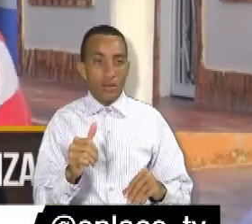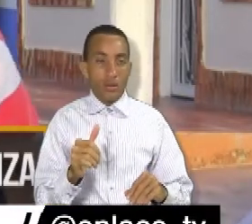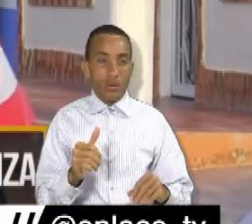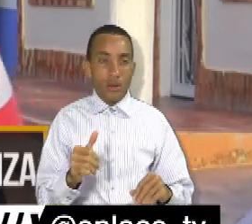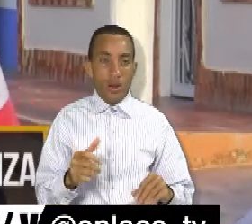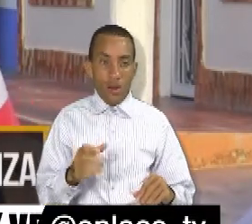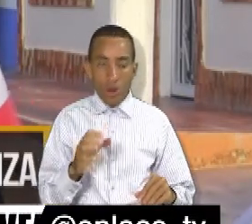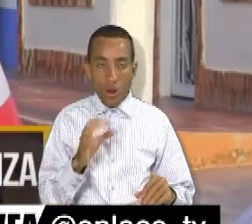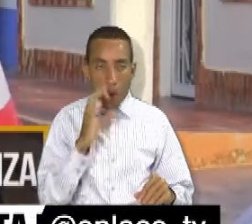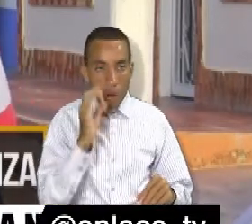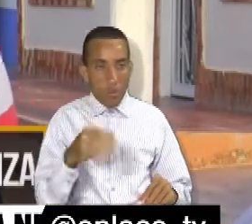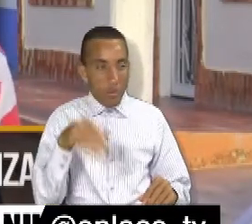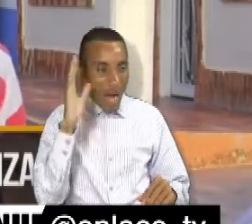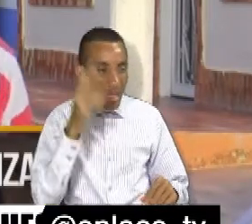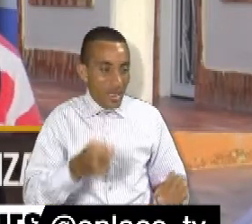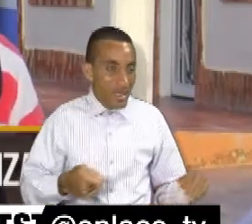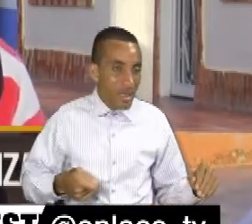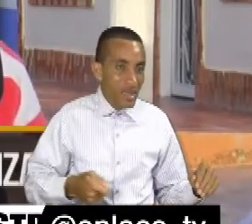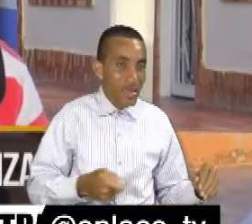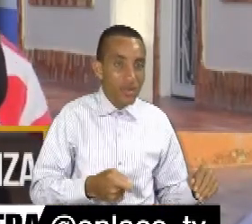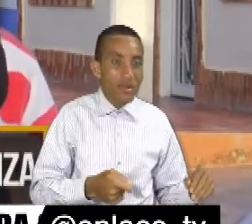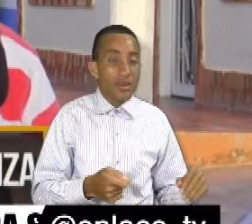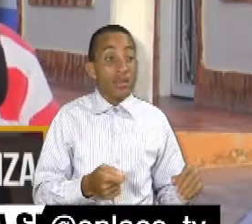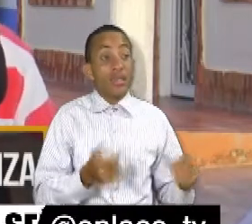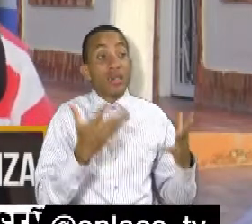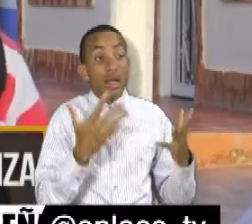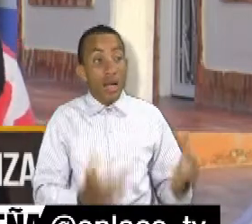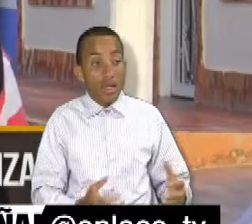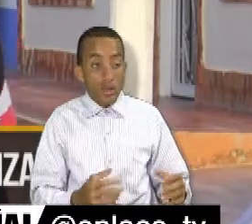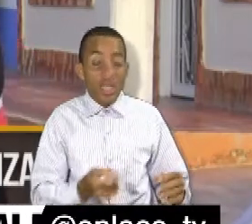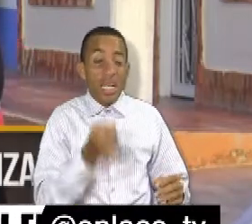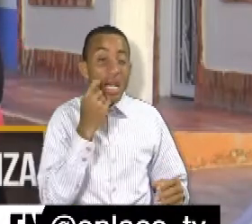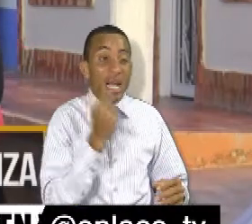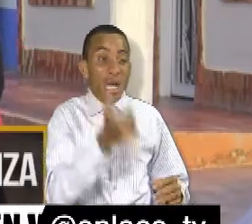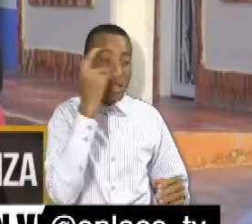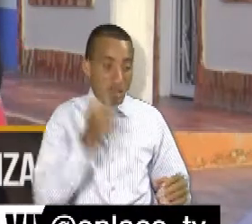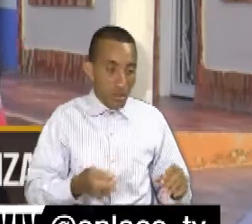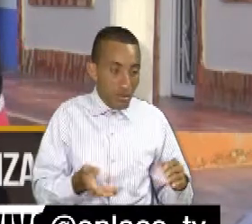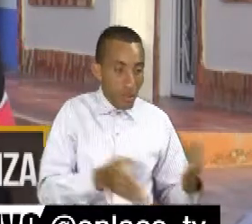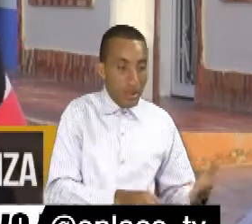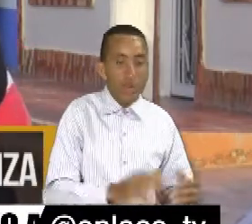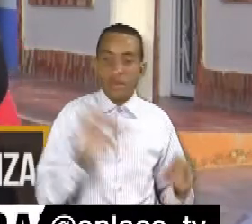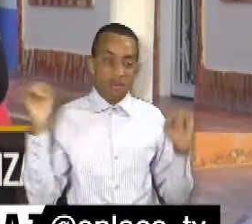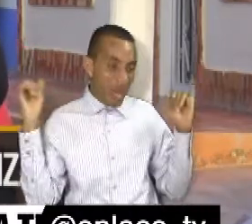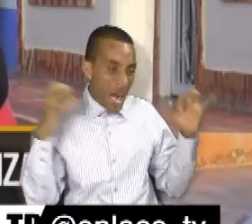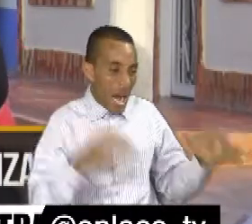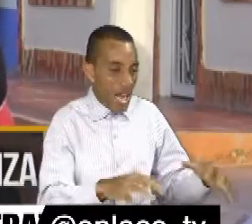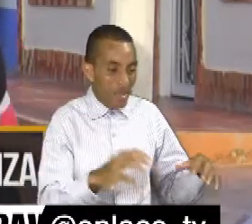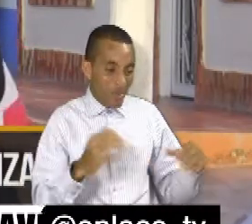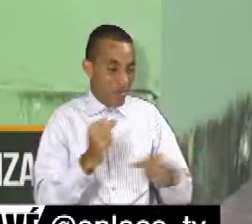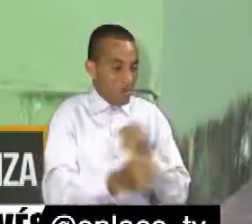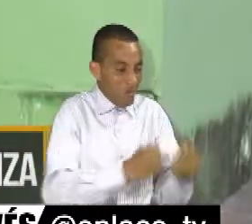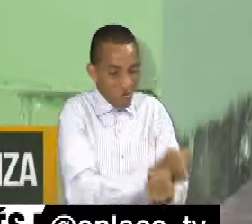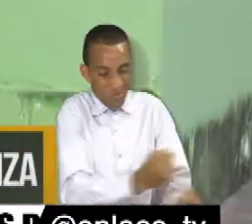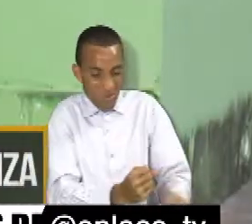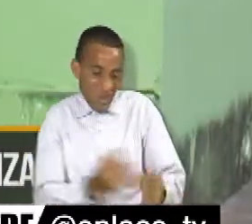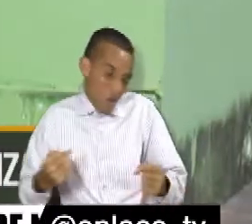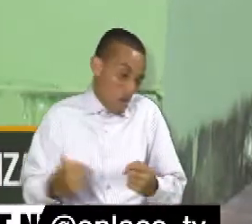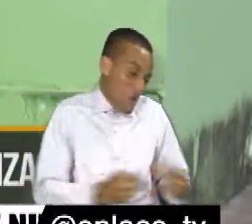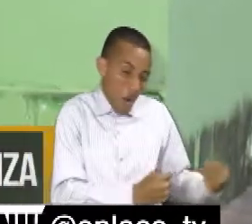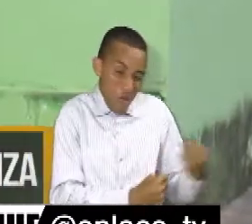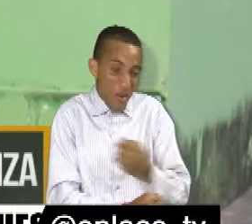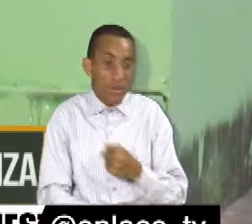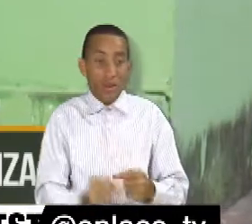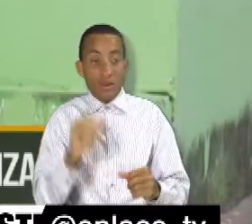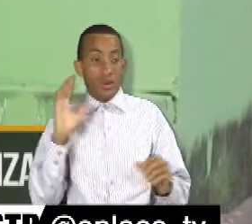al más sicario de todos, porque iba a matar a estas 2 personas. La comunidad los linchó, los amarró hasta que llegó la policía. Y es que en